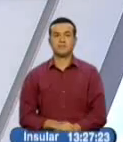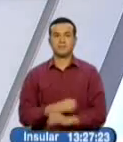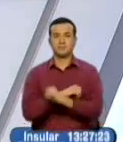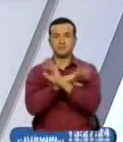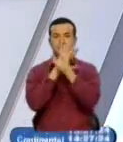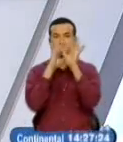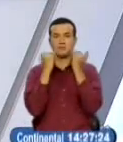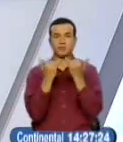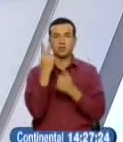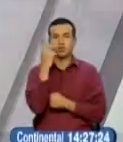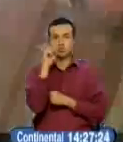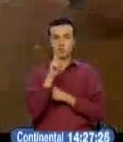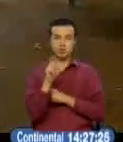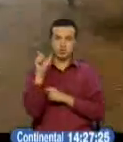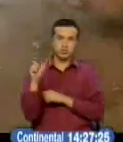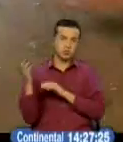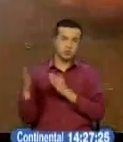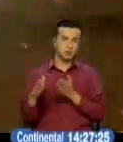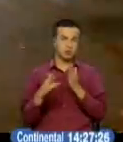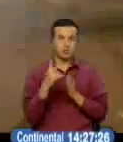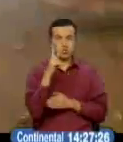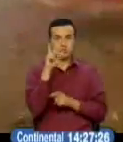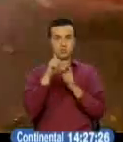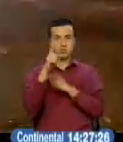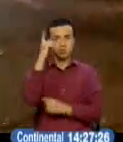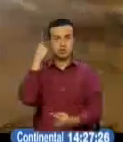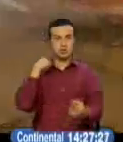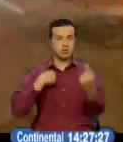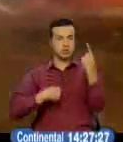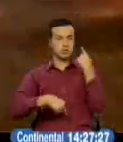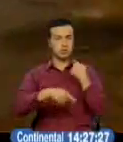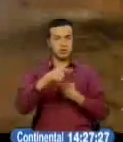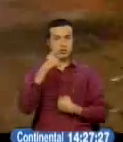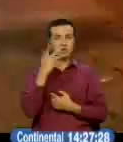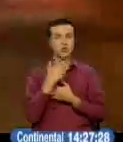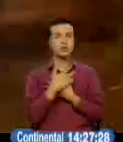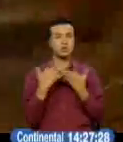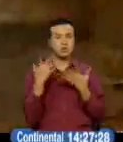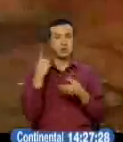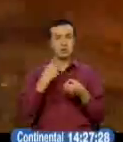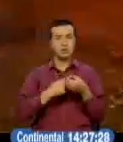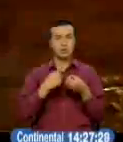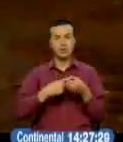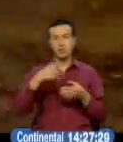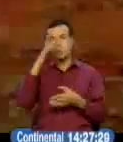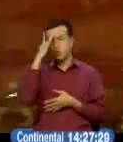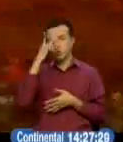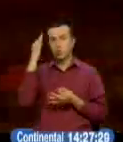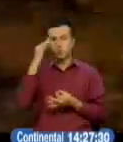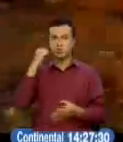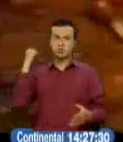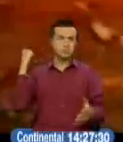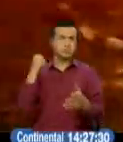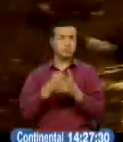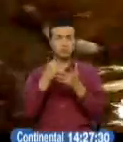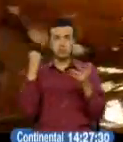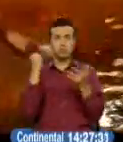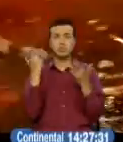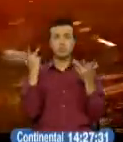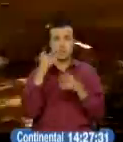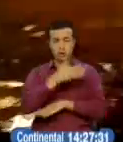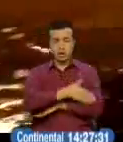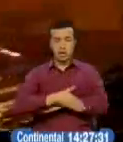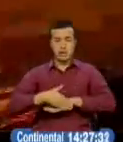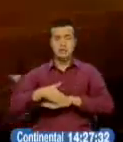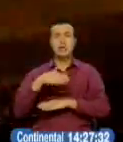mañana de hoy 2 personas fallecieron y otras 2 resultaron heridas en Quito por causa de un accidente de tránsito ocurrido en la